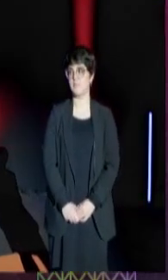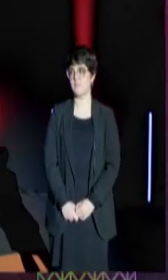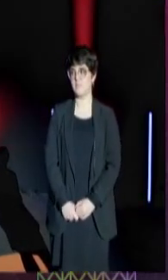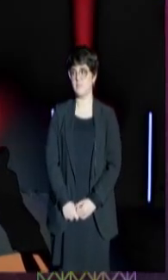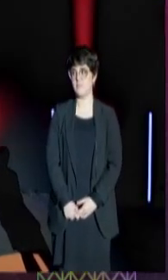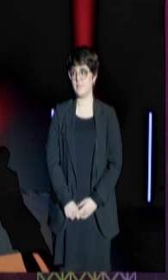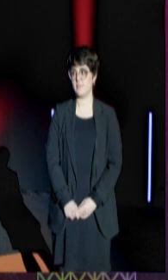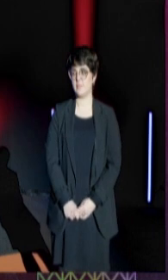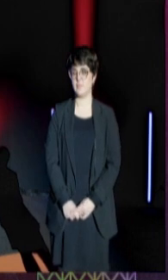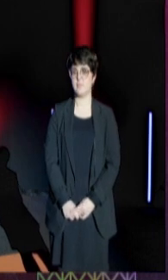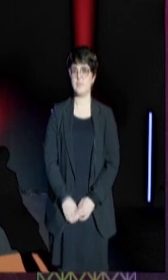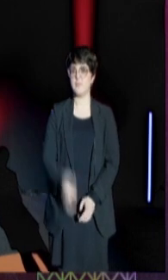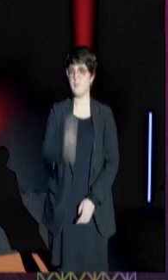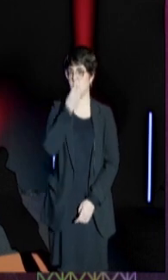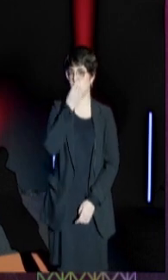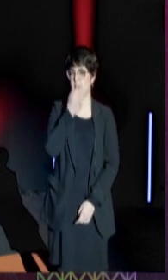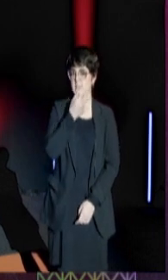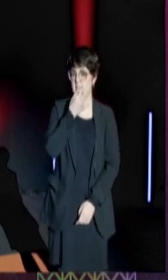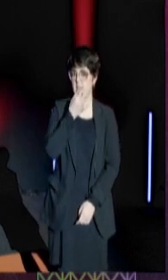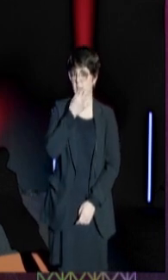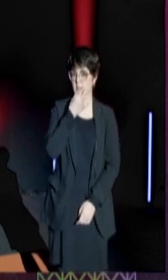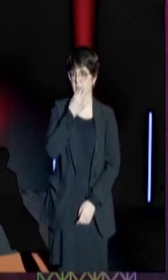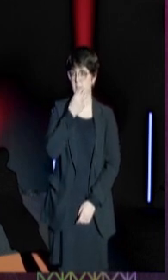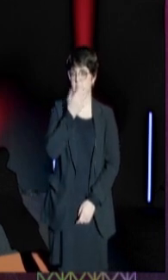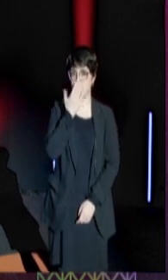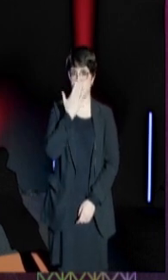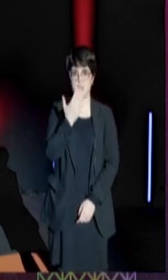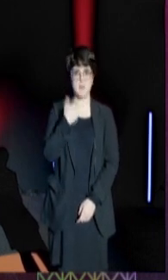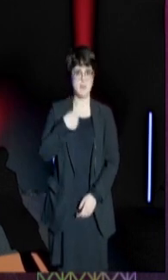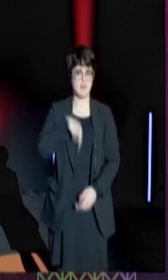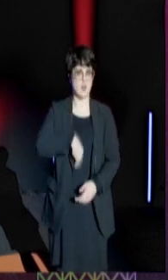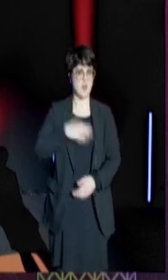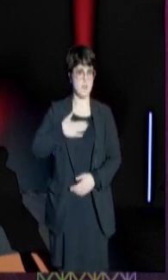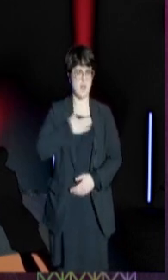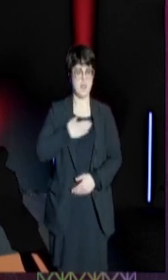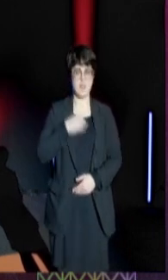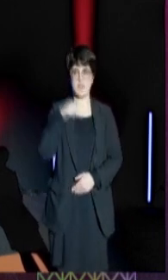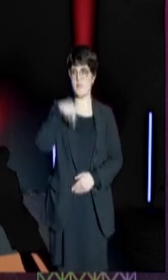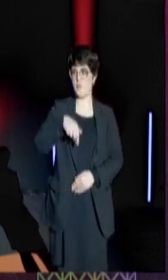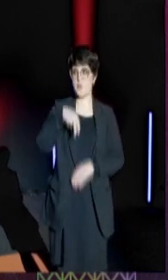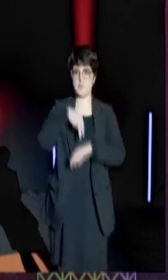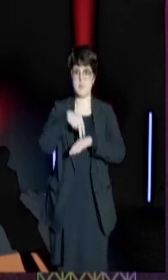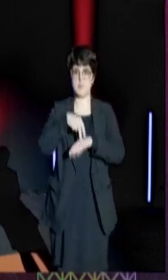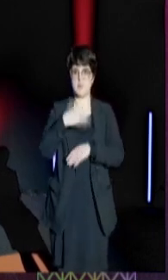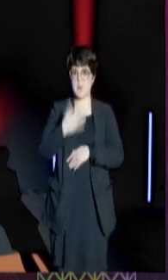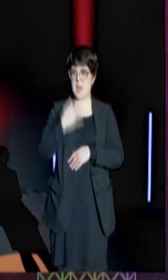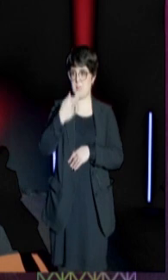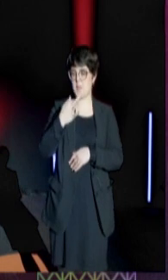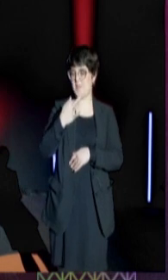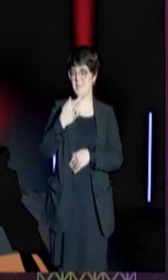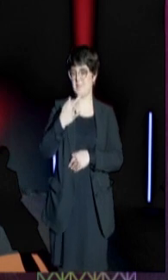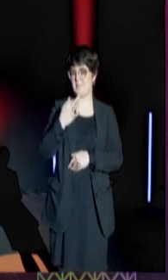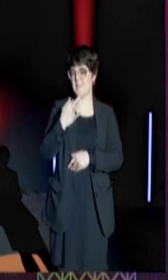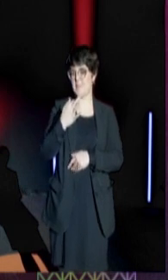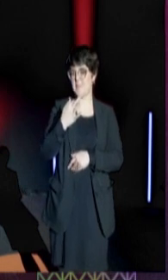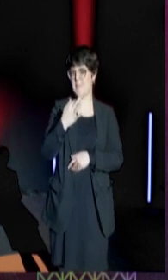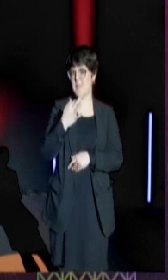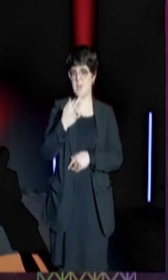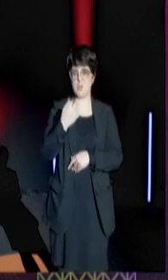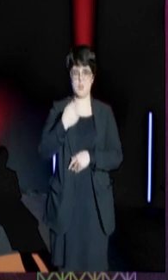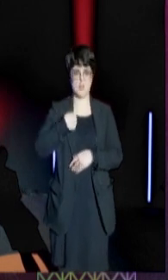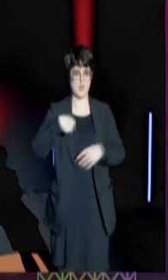ministro buenas tardes la verdad es que para mí es un placer de verdad estar aquí y poder